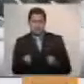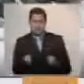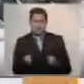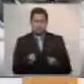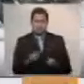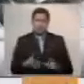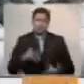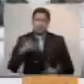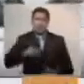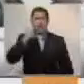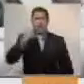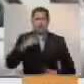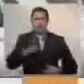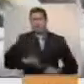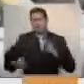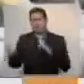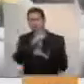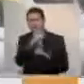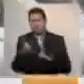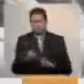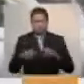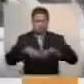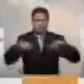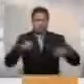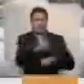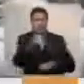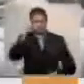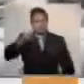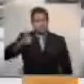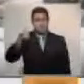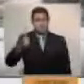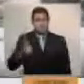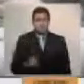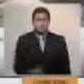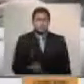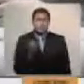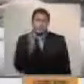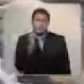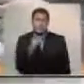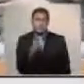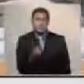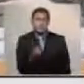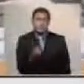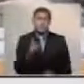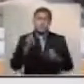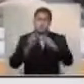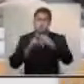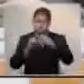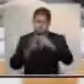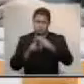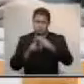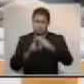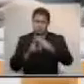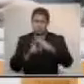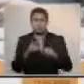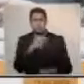cosas dejar un lenguaje violento y dejar un lenguaje que nos separe cada día más. Podemos decir que fue positivo, ¿no?